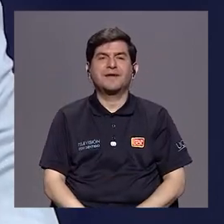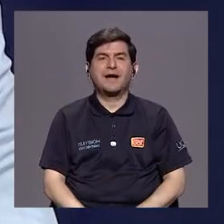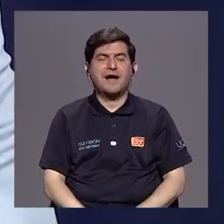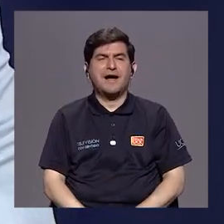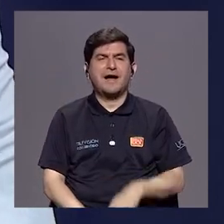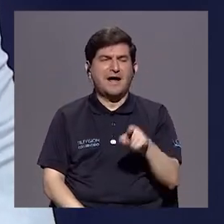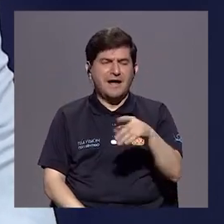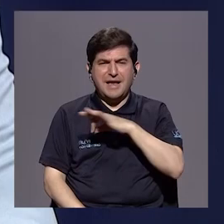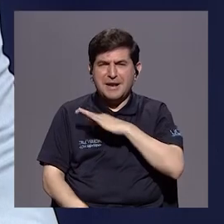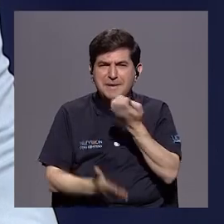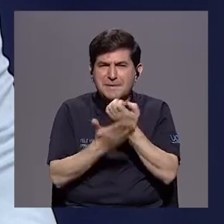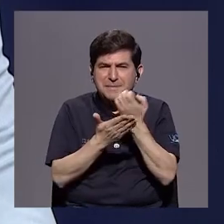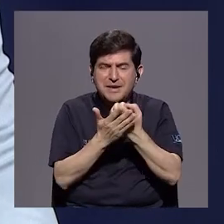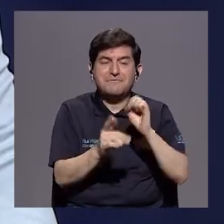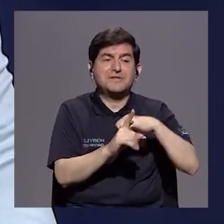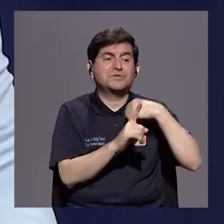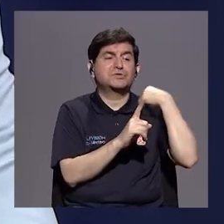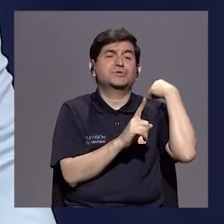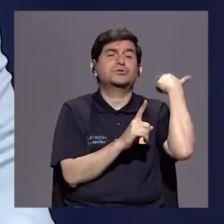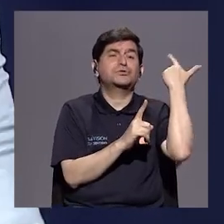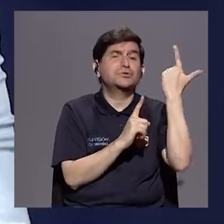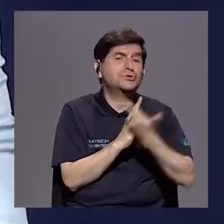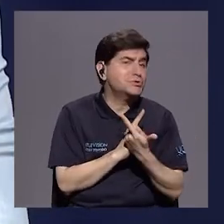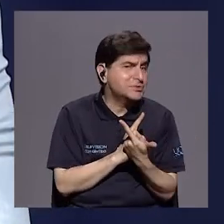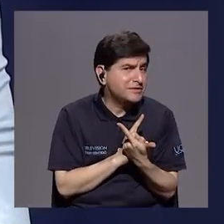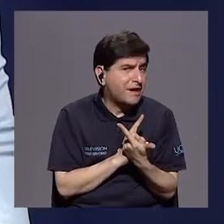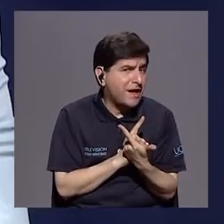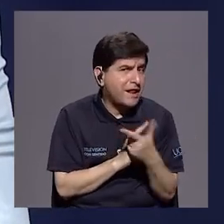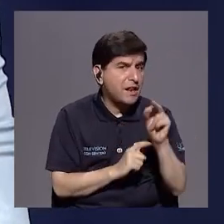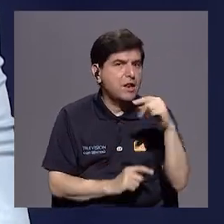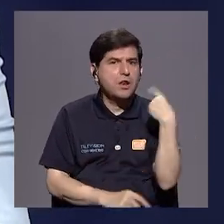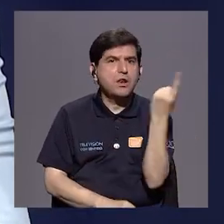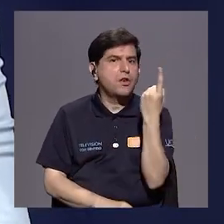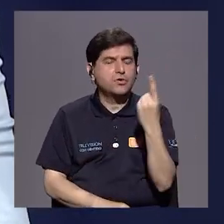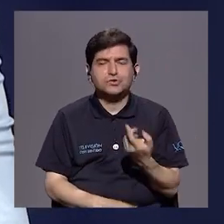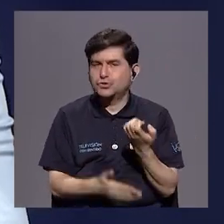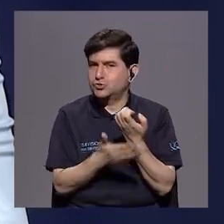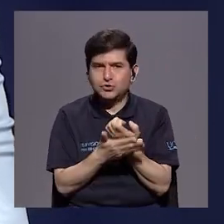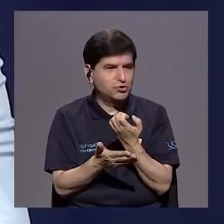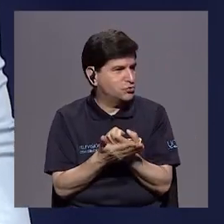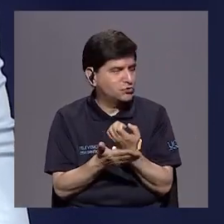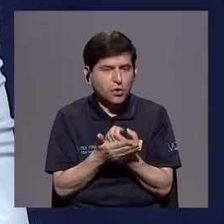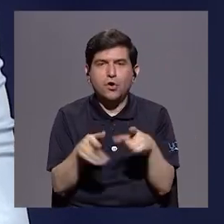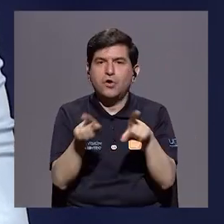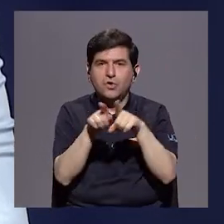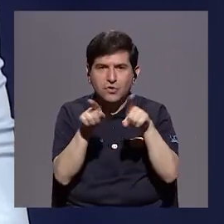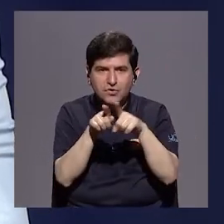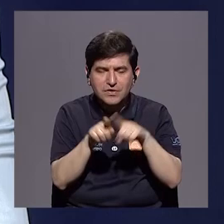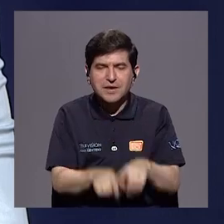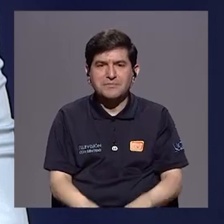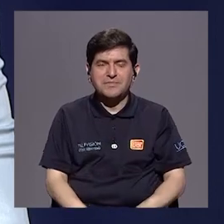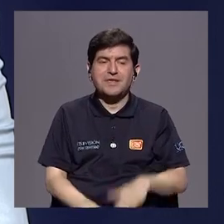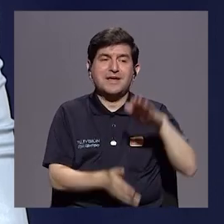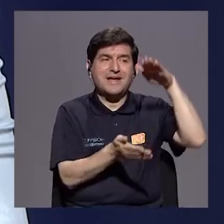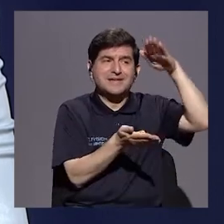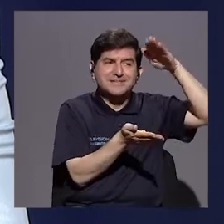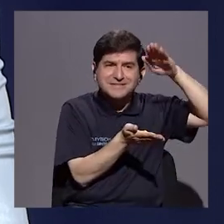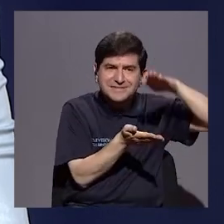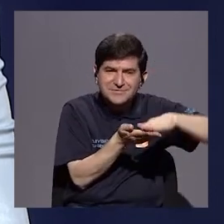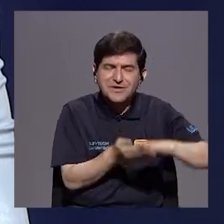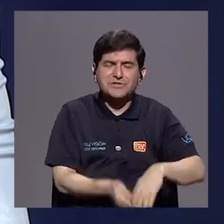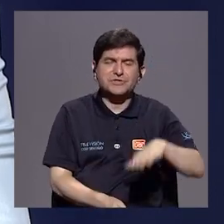rentabilidad social que es no sólo el efecto económico sino el efecto de reducción